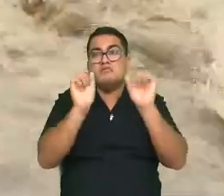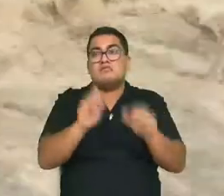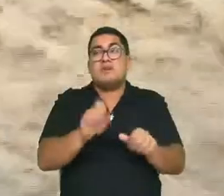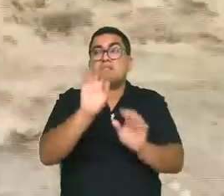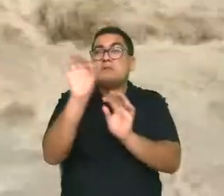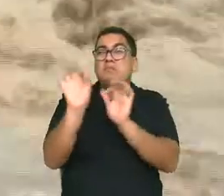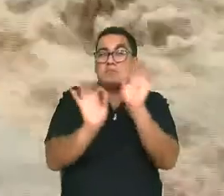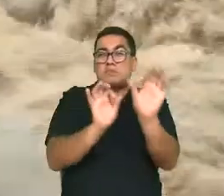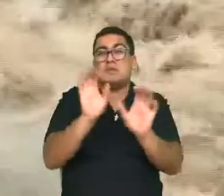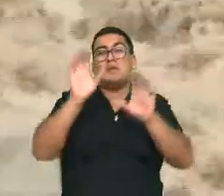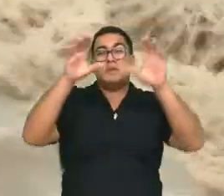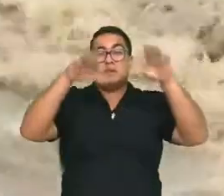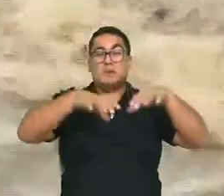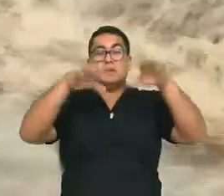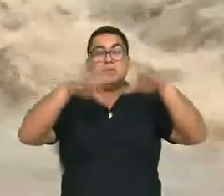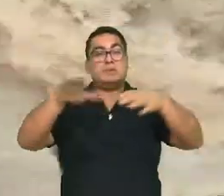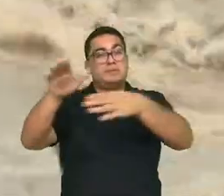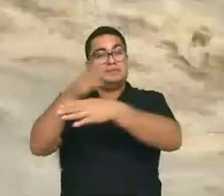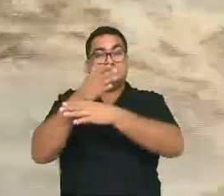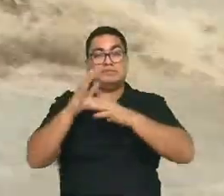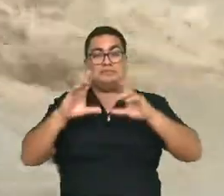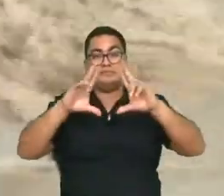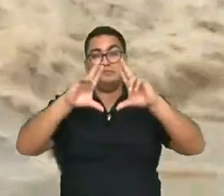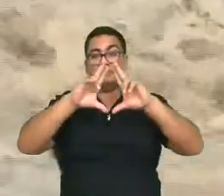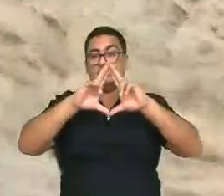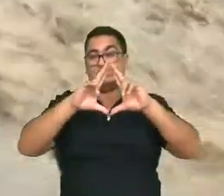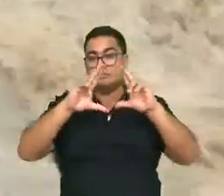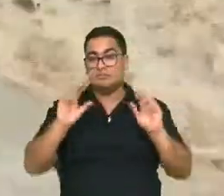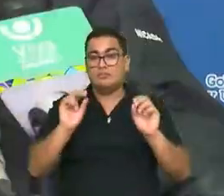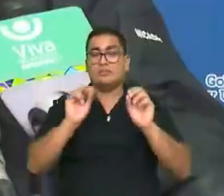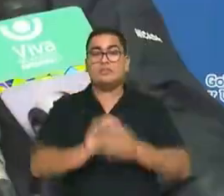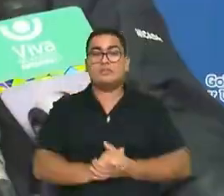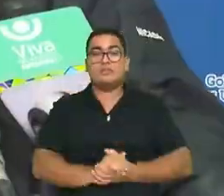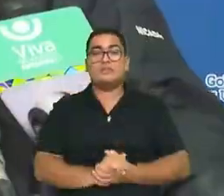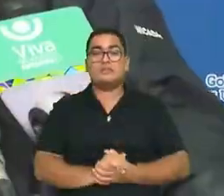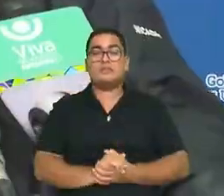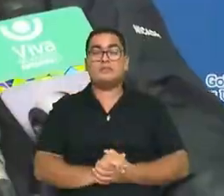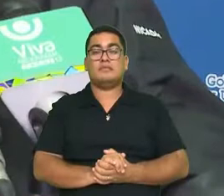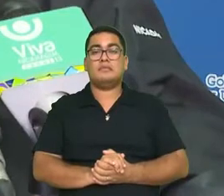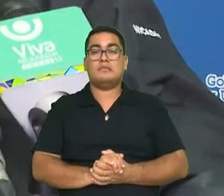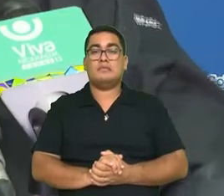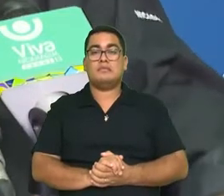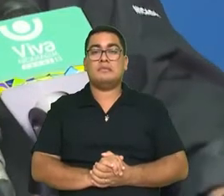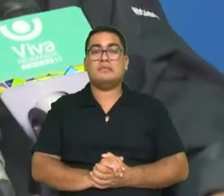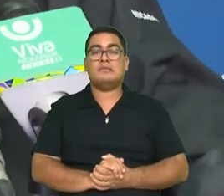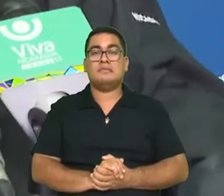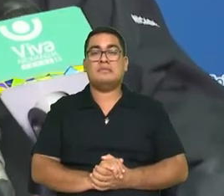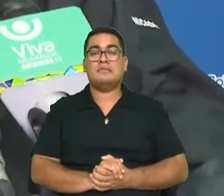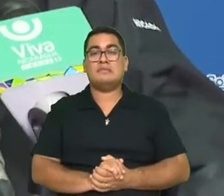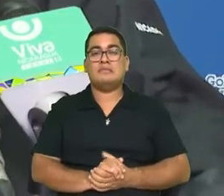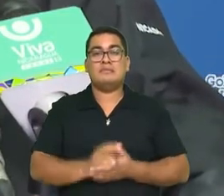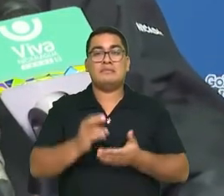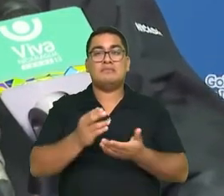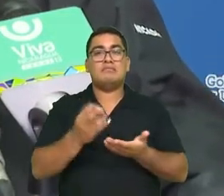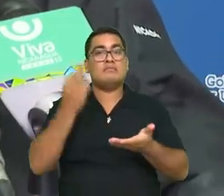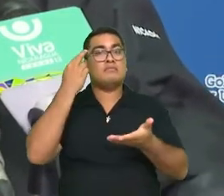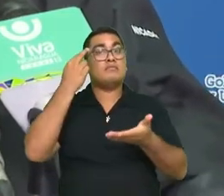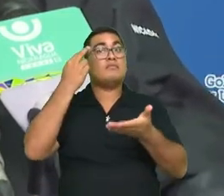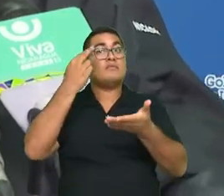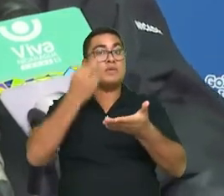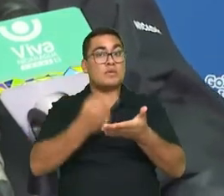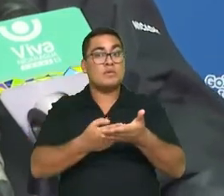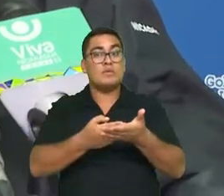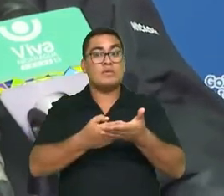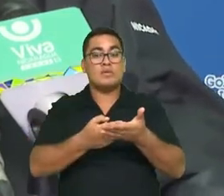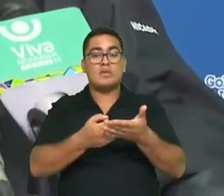en diferentes sectores del territorio nacional. Va a ser una lluvia, recordamos que va a caer sobre suelo que está muy